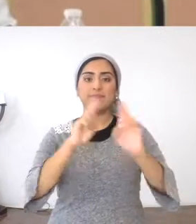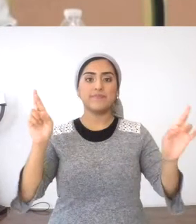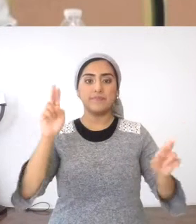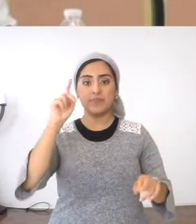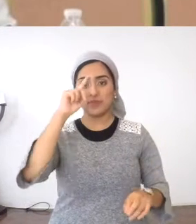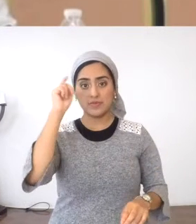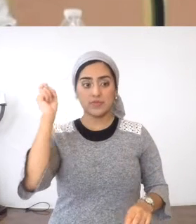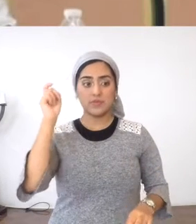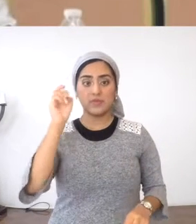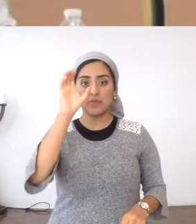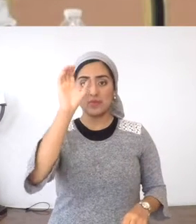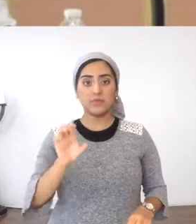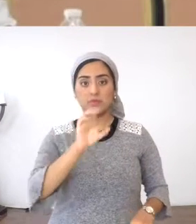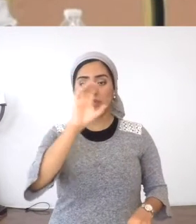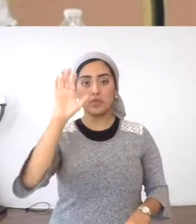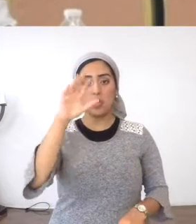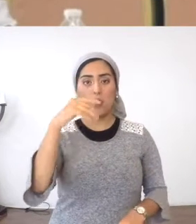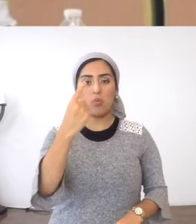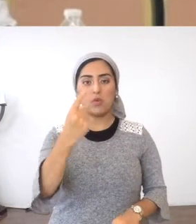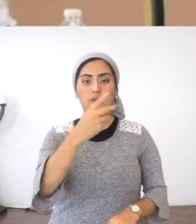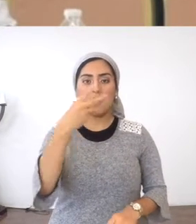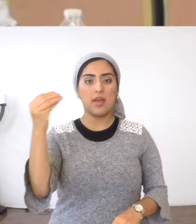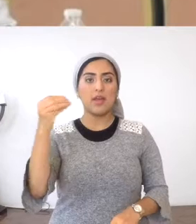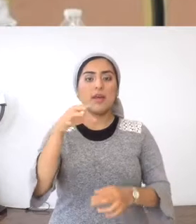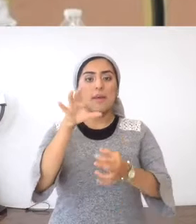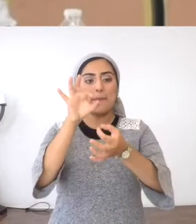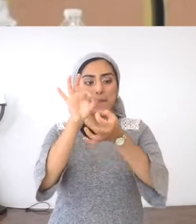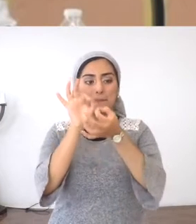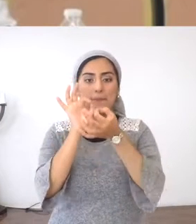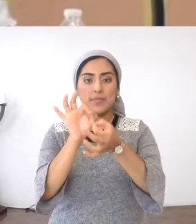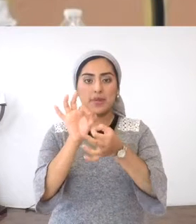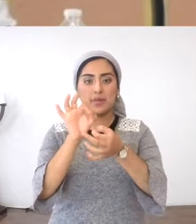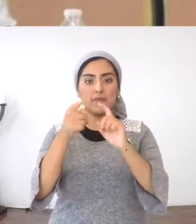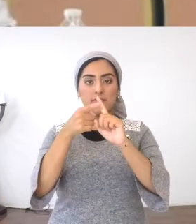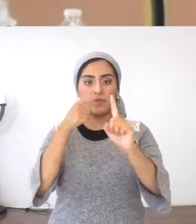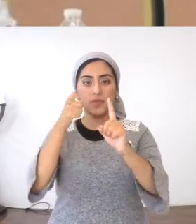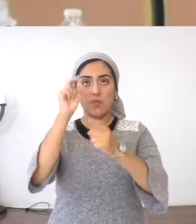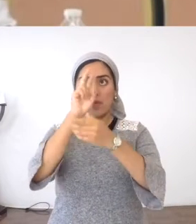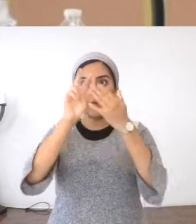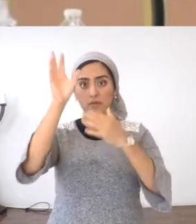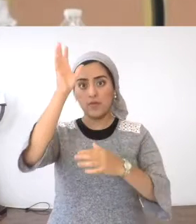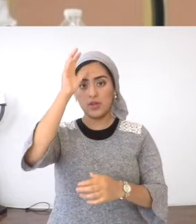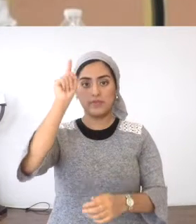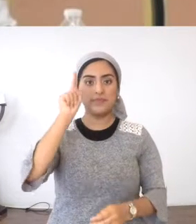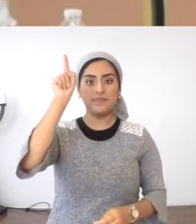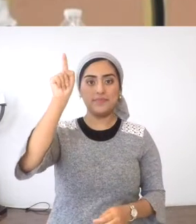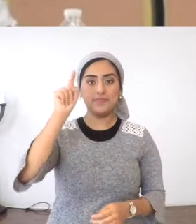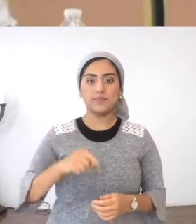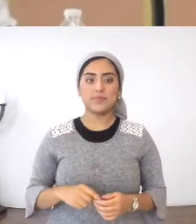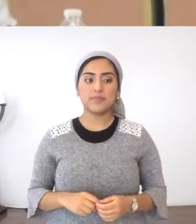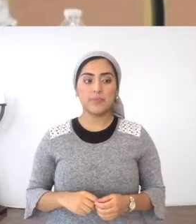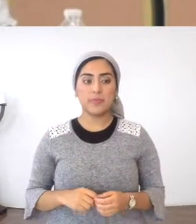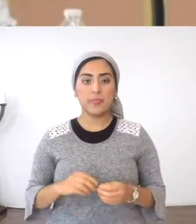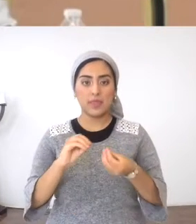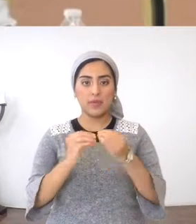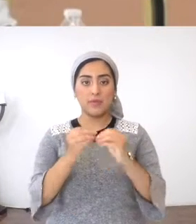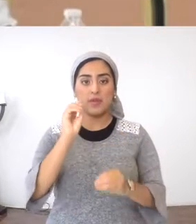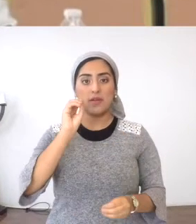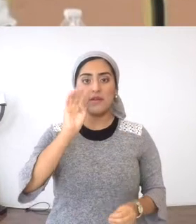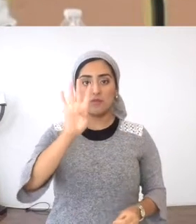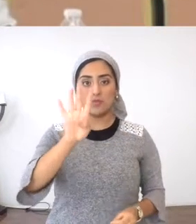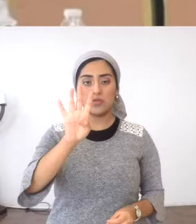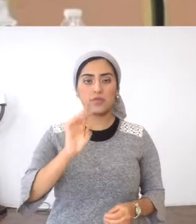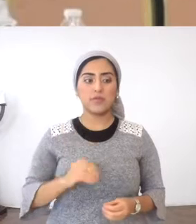Porque fue un sacrificio único Y perfecto Y perfecto Del todopoderoso Como número